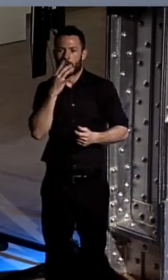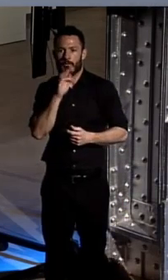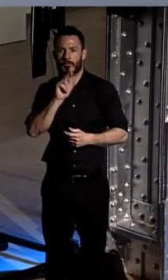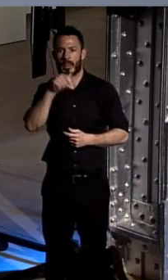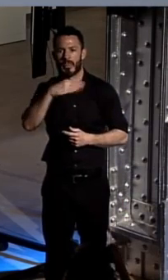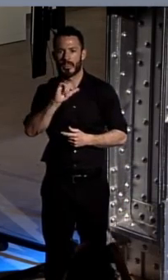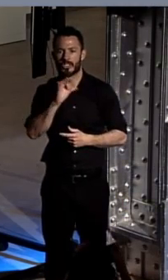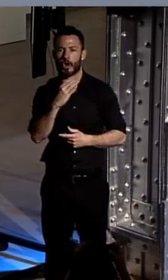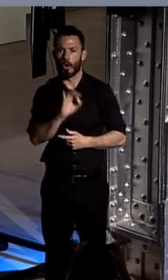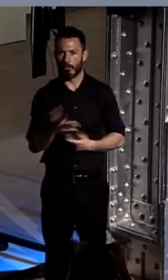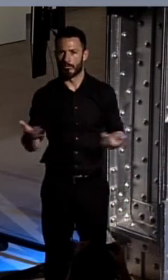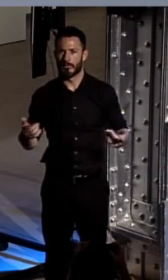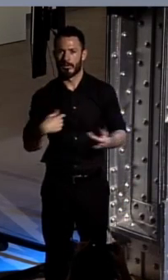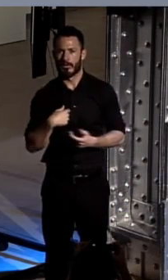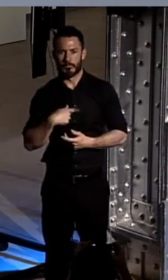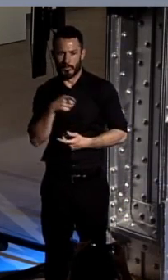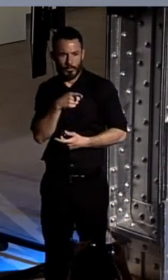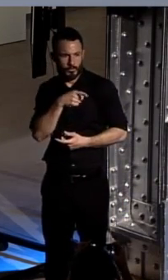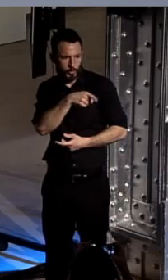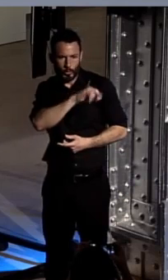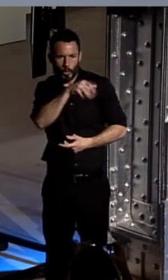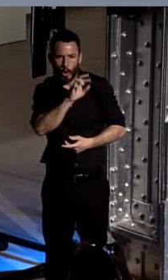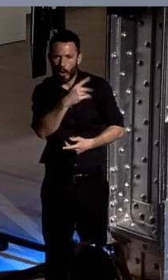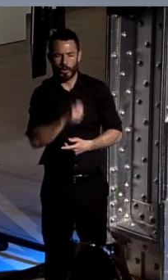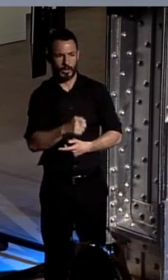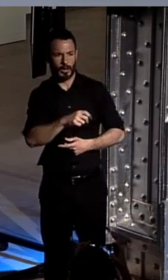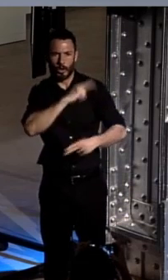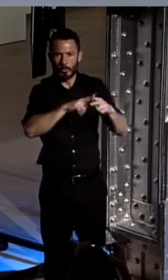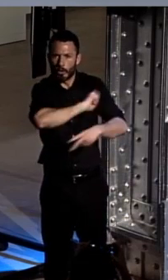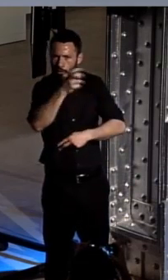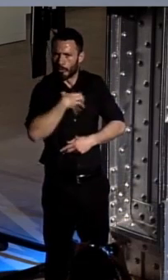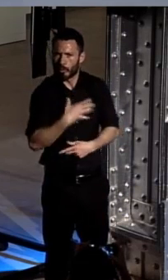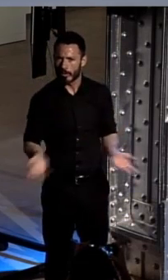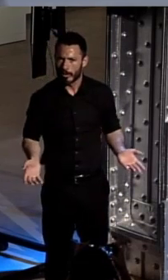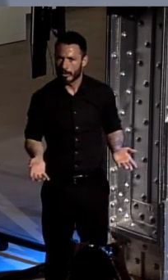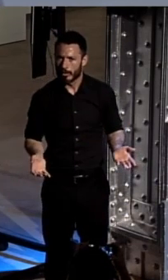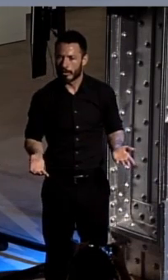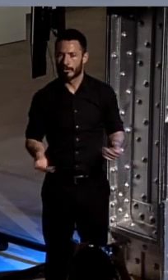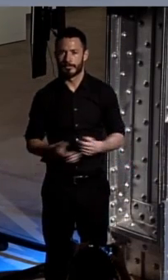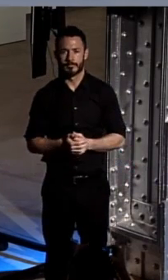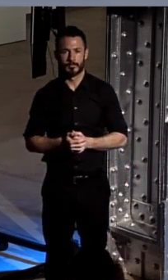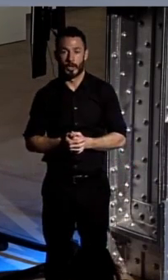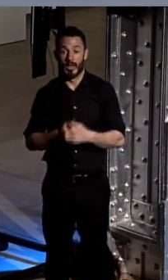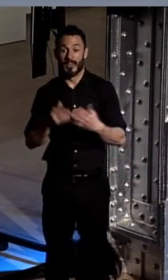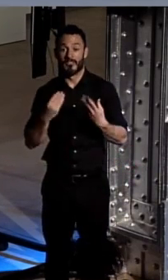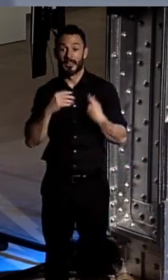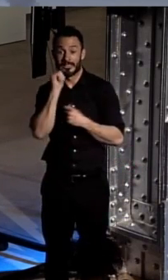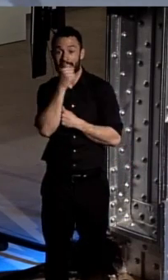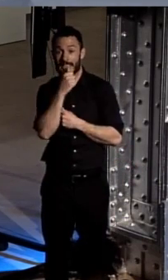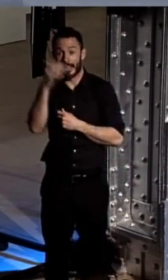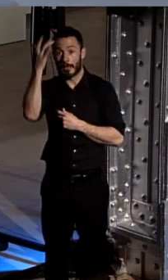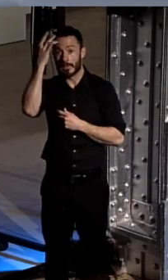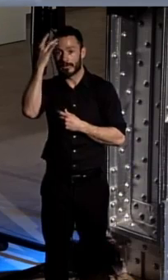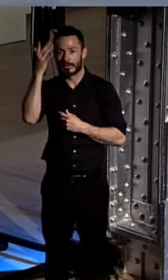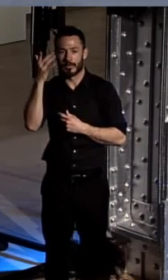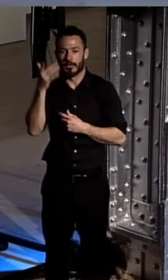alguien, imagínense que yo te veo y yo te digo, es obvio que sos Jorge, no puede ser otra cosa, y eso no sucede tanto. Bueno, nosotros, otra vez, la vida secreta de la mente, los rincones que